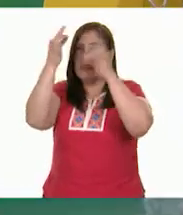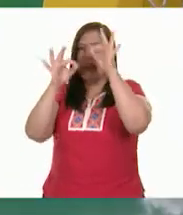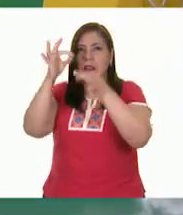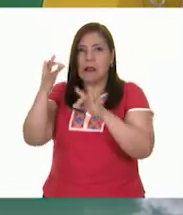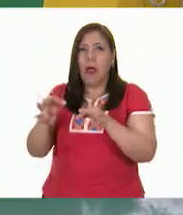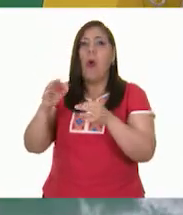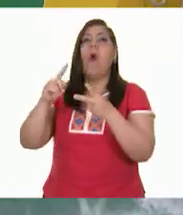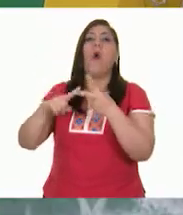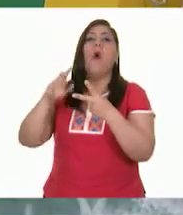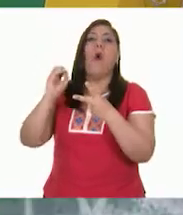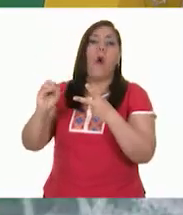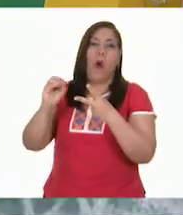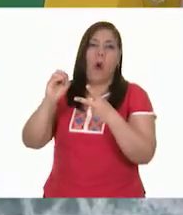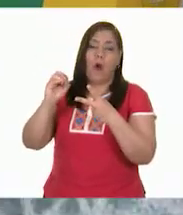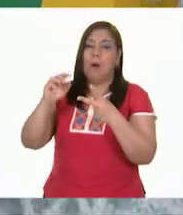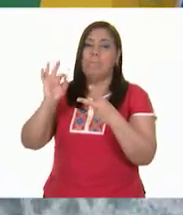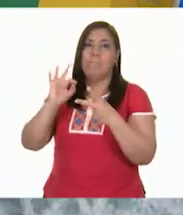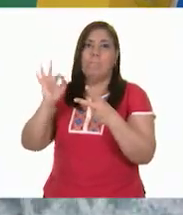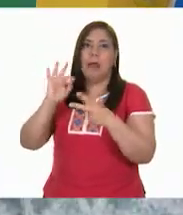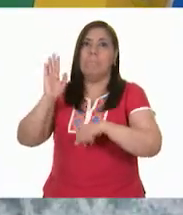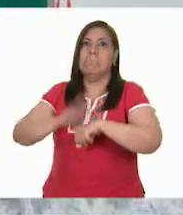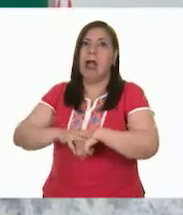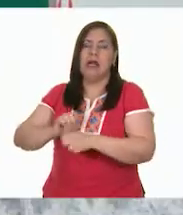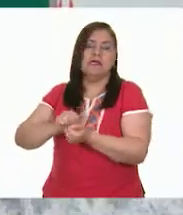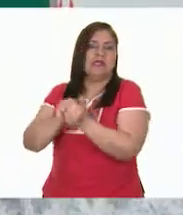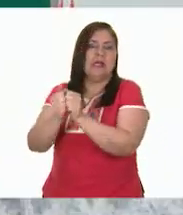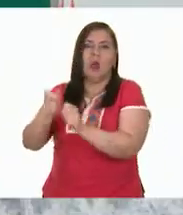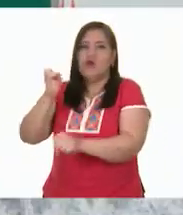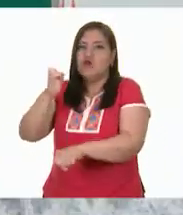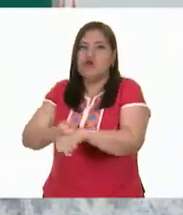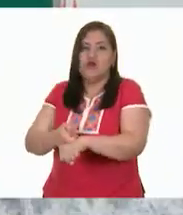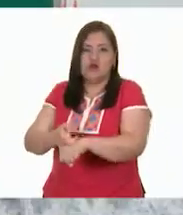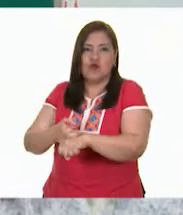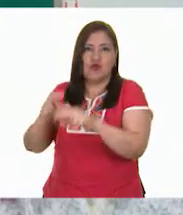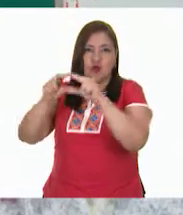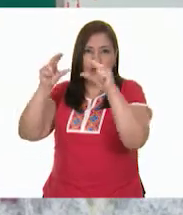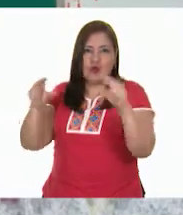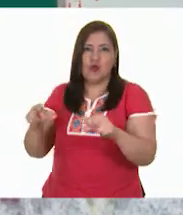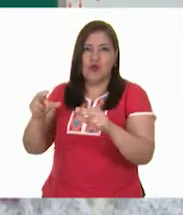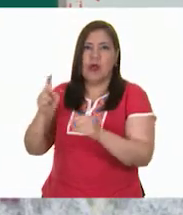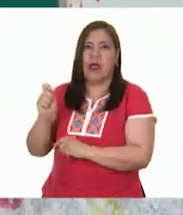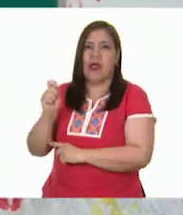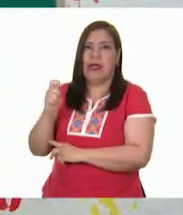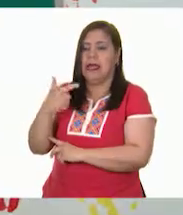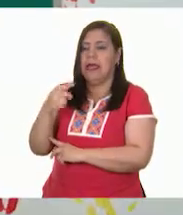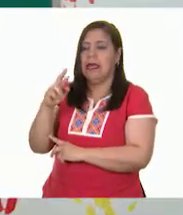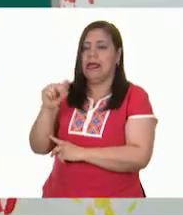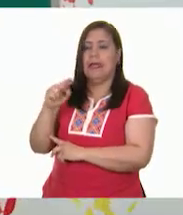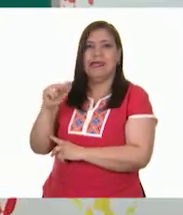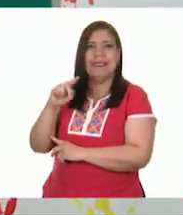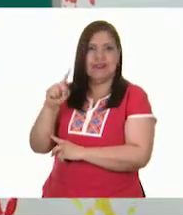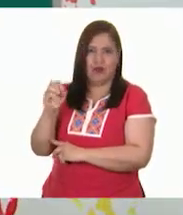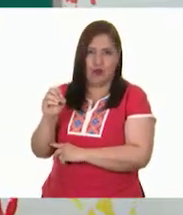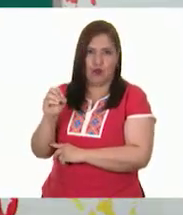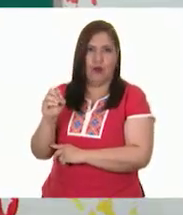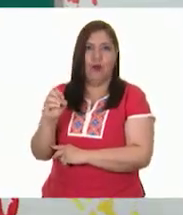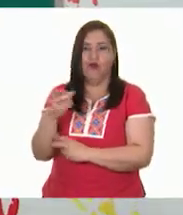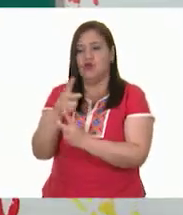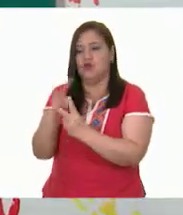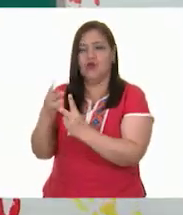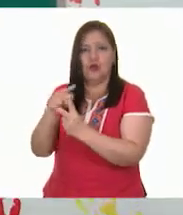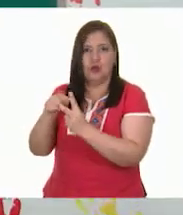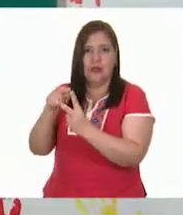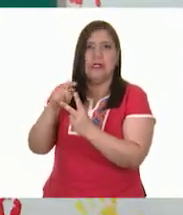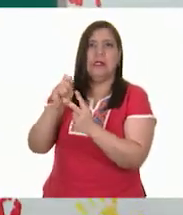puede compactar el agua y hacerlo como hielo, que sería el granizo que está cayendo. Es verdad. Entonces podemos ver cómo se enfría el